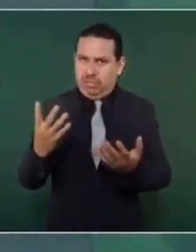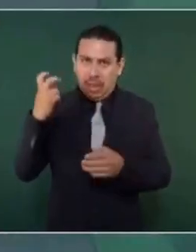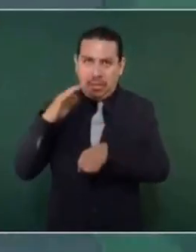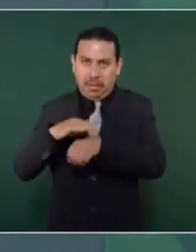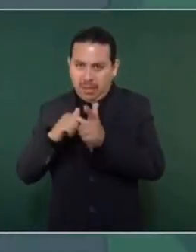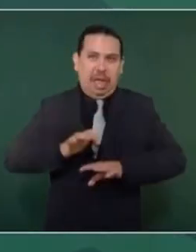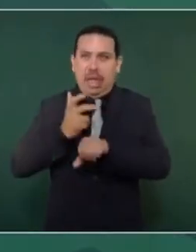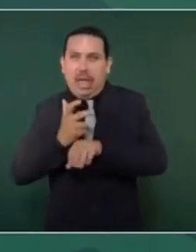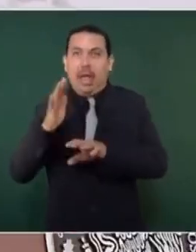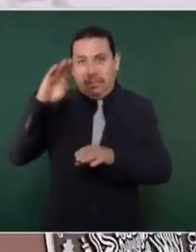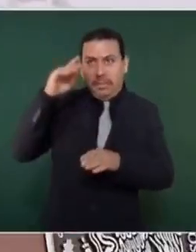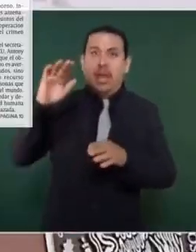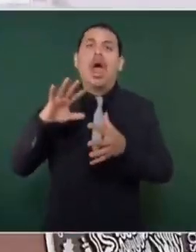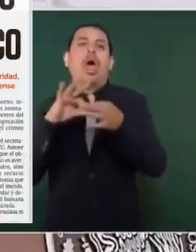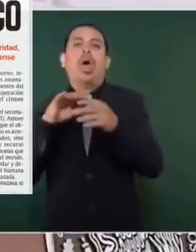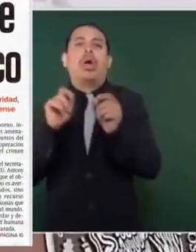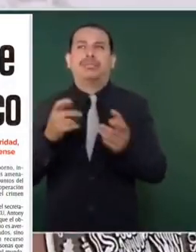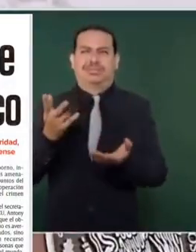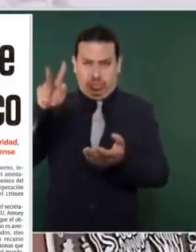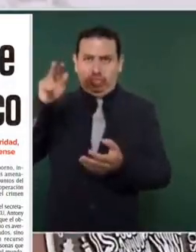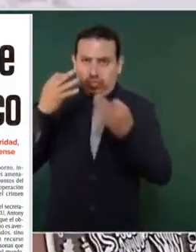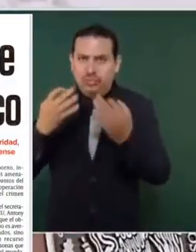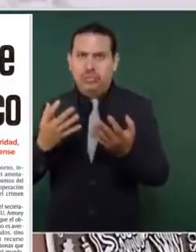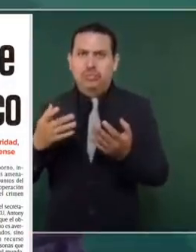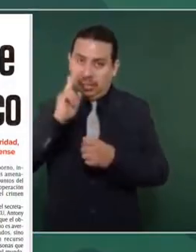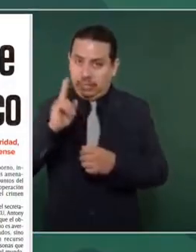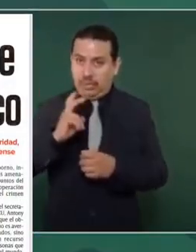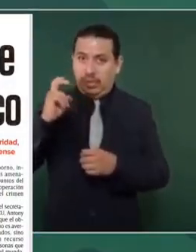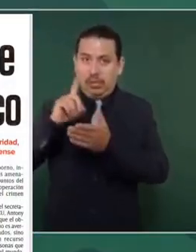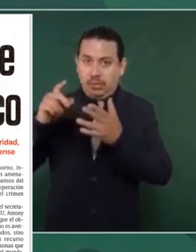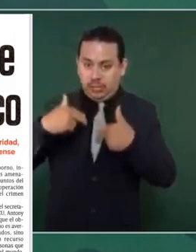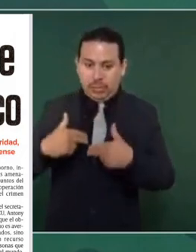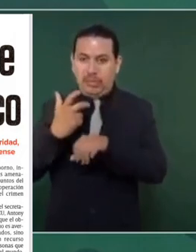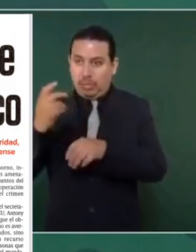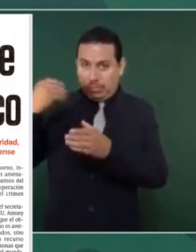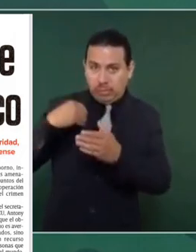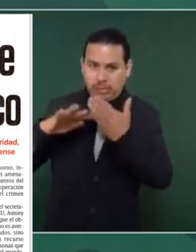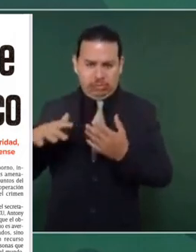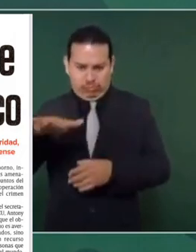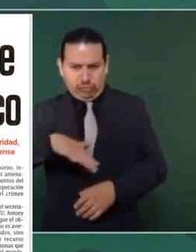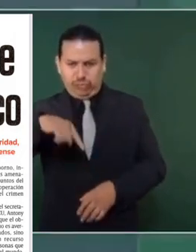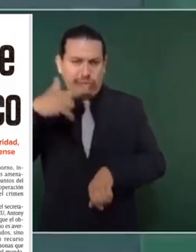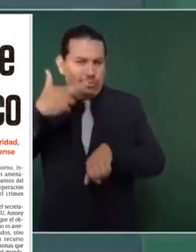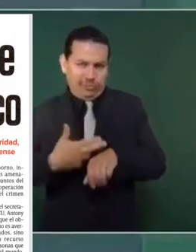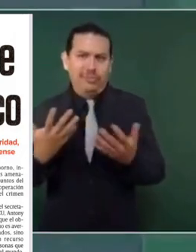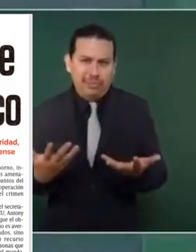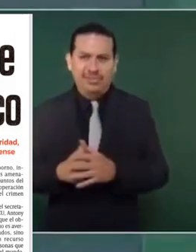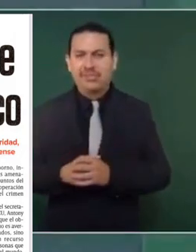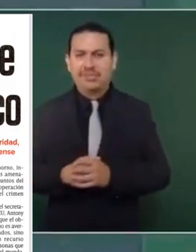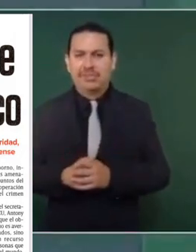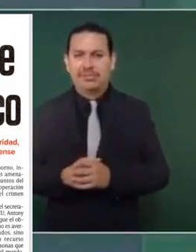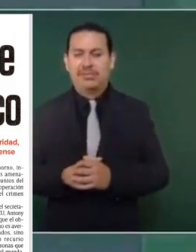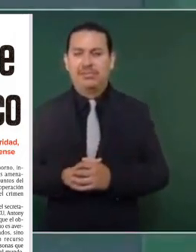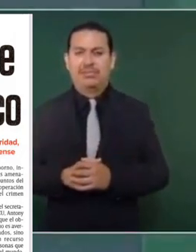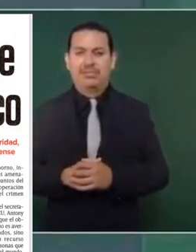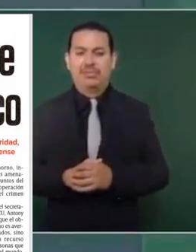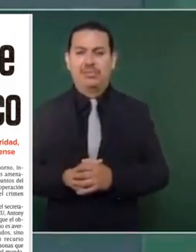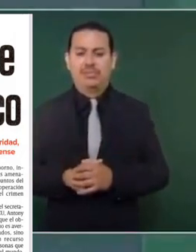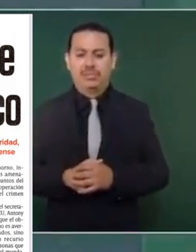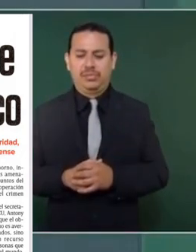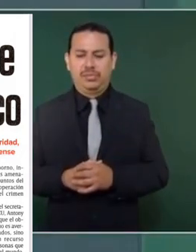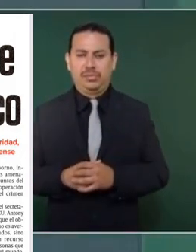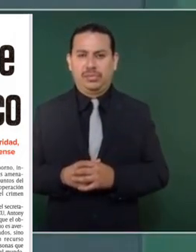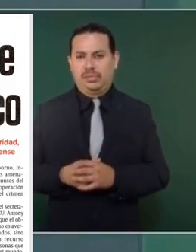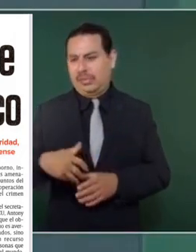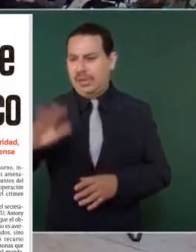es que así son. Es decir, que no es cierto, que son unos mentirosos. Es como si aquí nosotros los